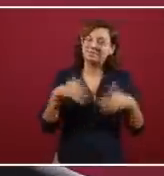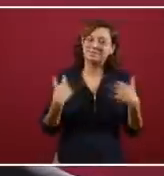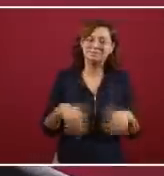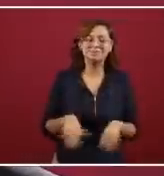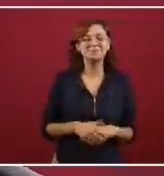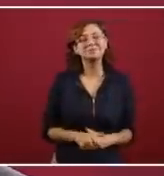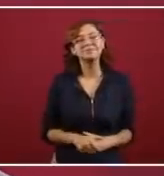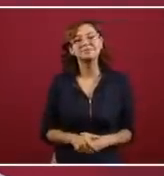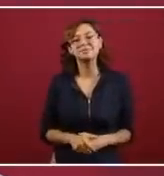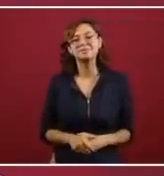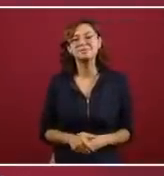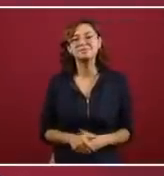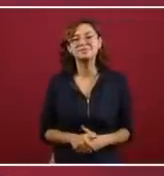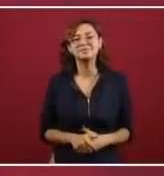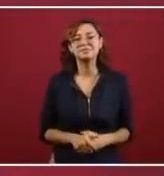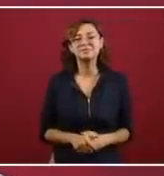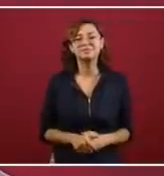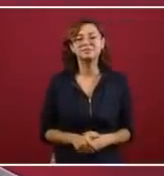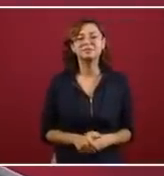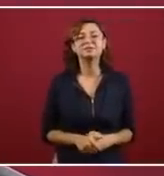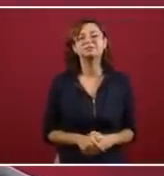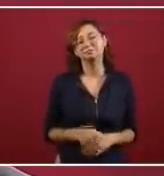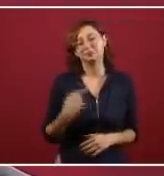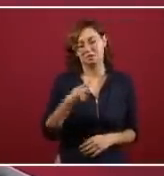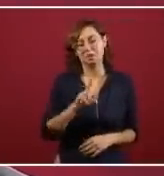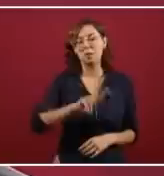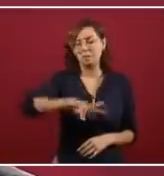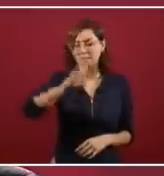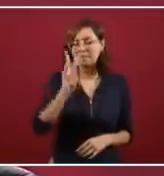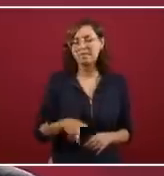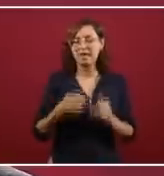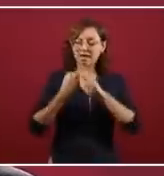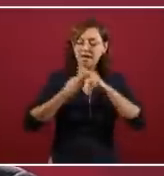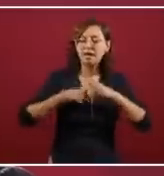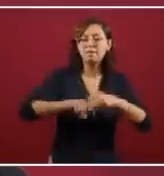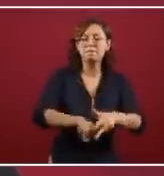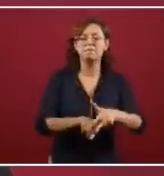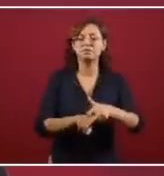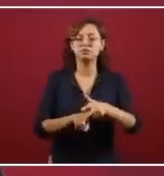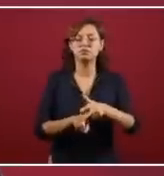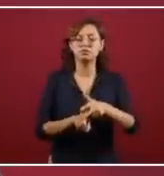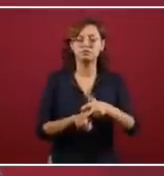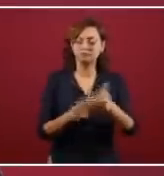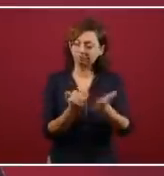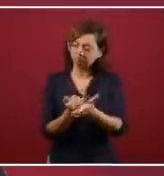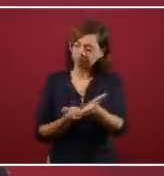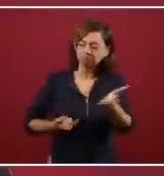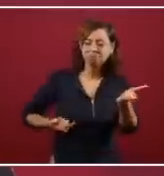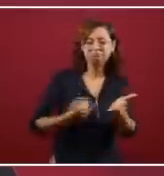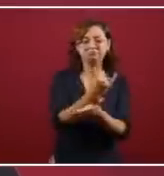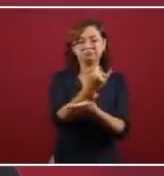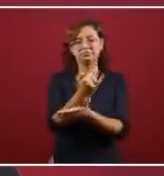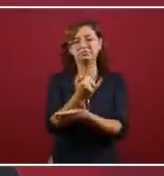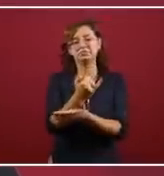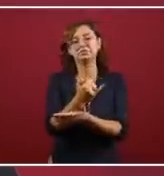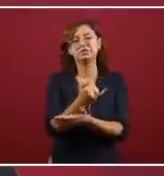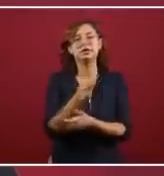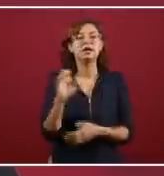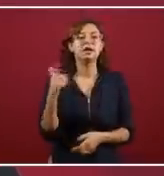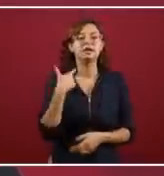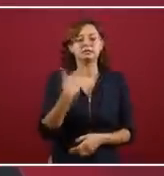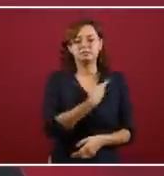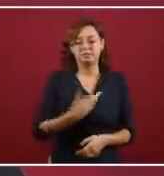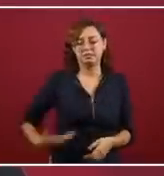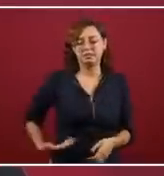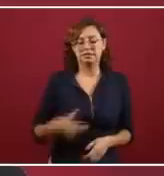Lo cierto que fue en el gobierno de Zedillo que se toma la decisión de convertir